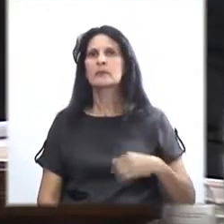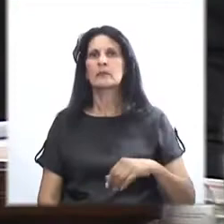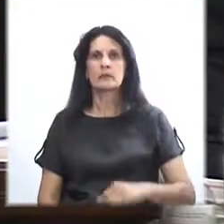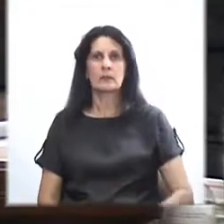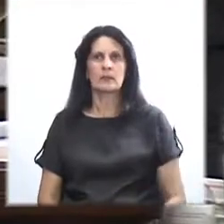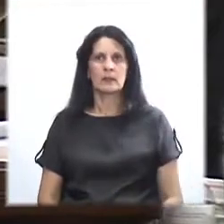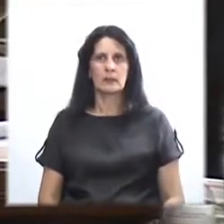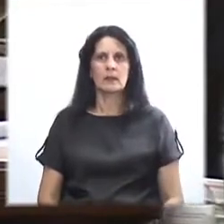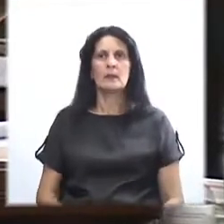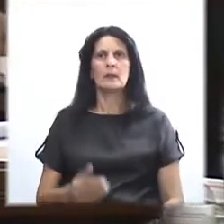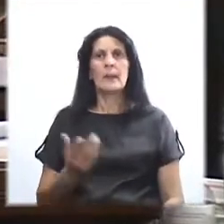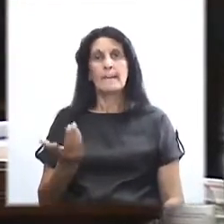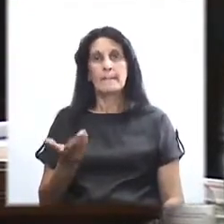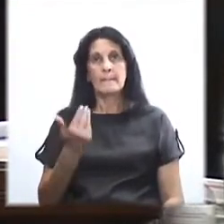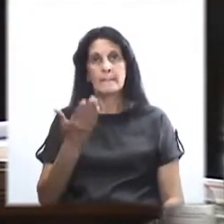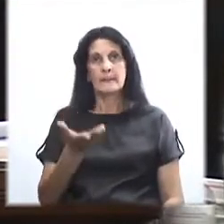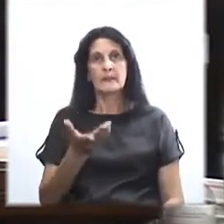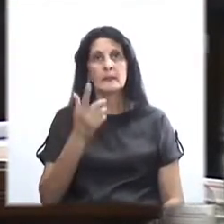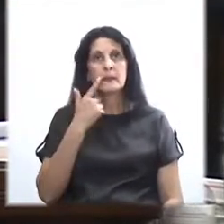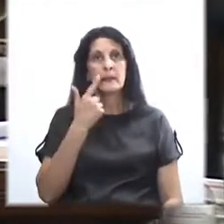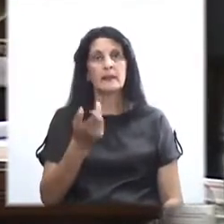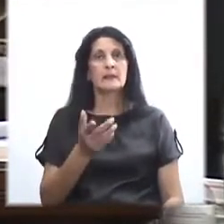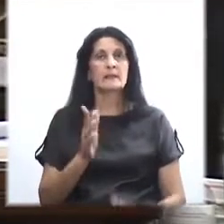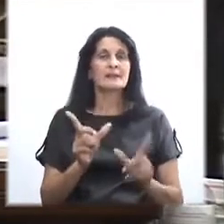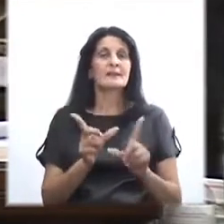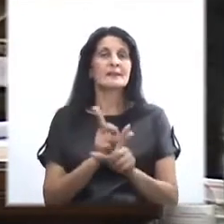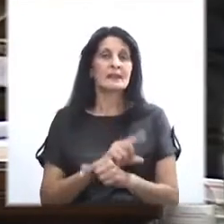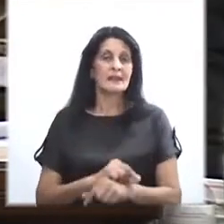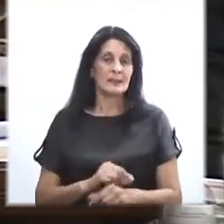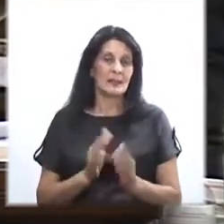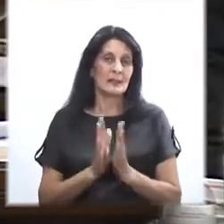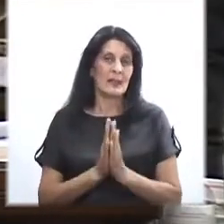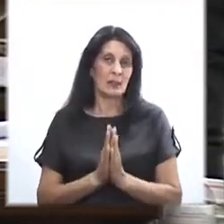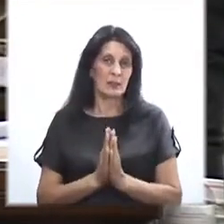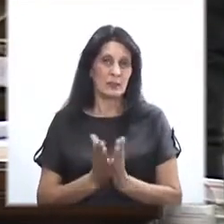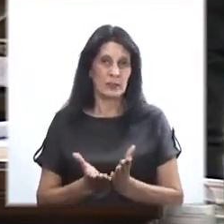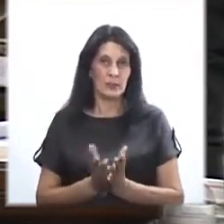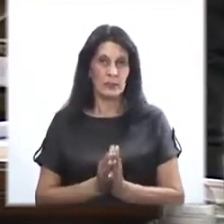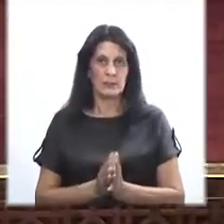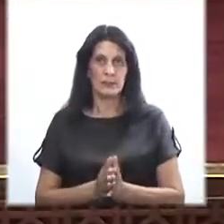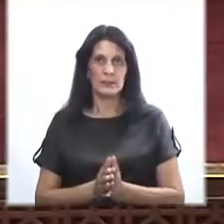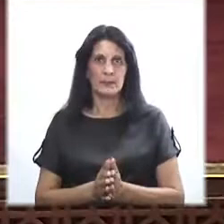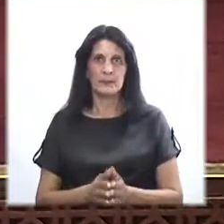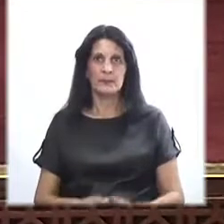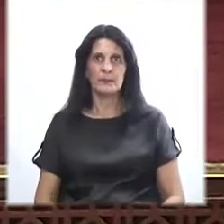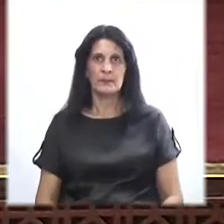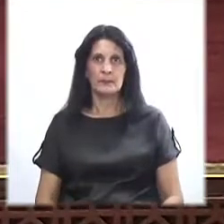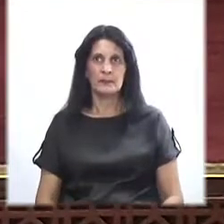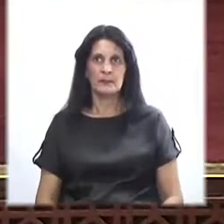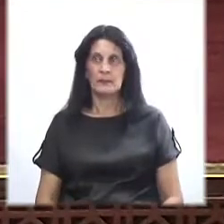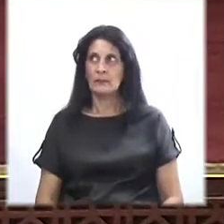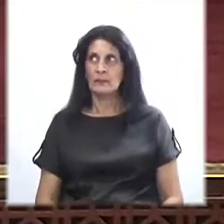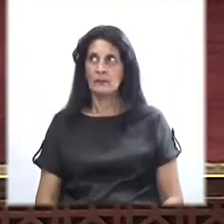Vamos a amparar el uso de la palabra, diputado Sodano, estamos terminando. Muchas gracias, presidente.